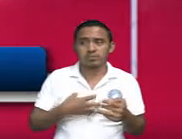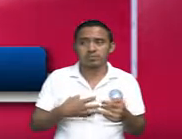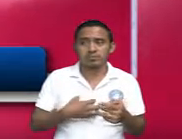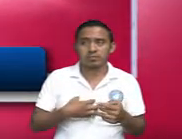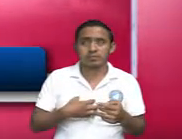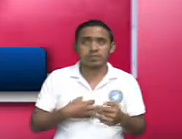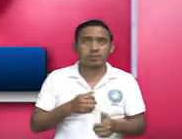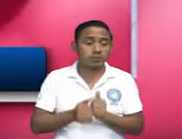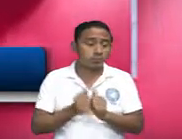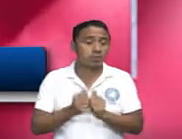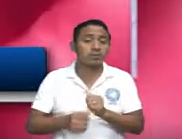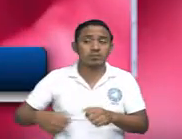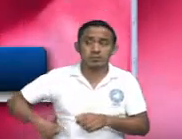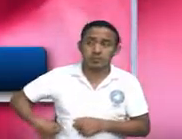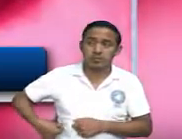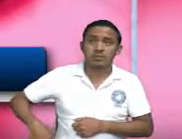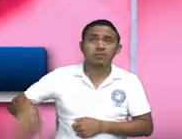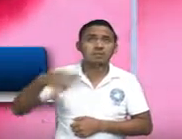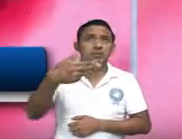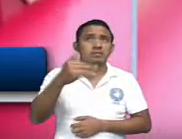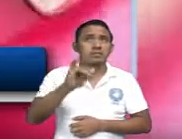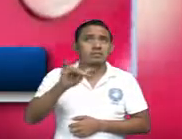ser insuficiencia hepática y por ende